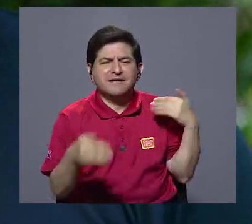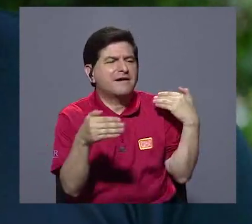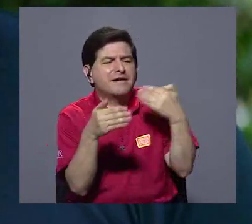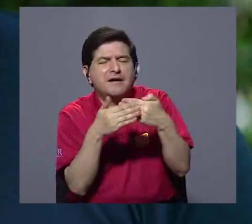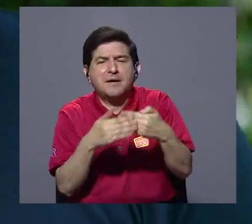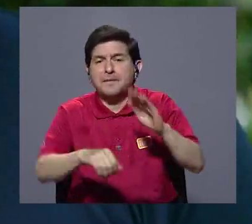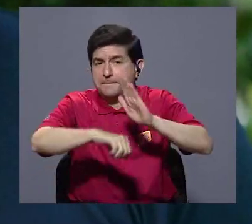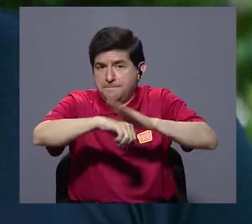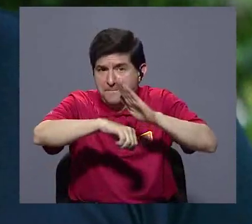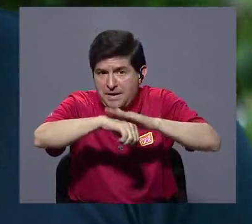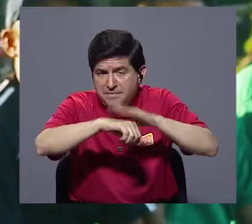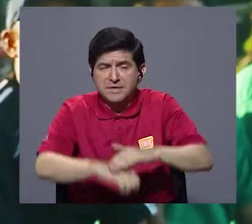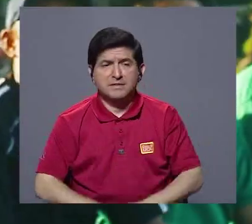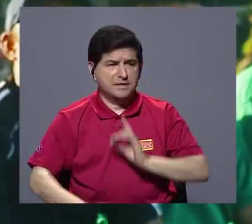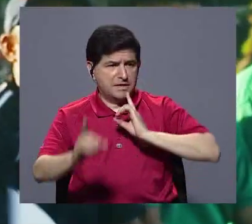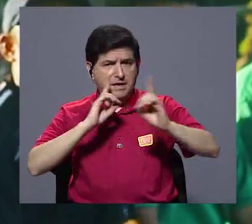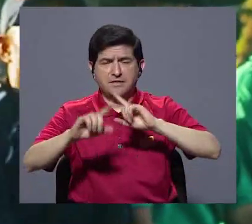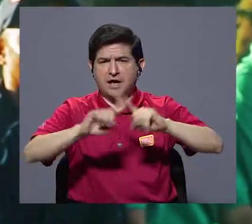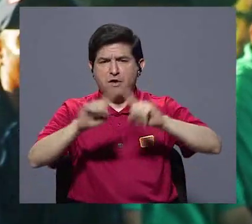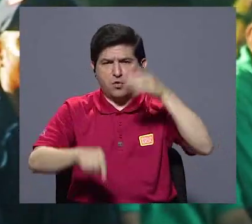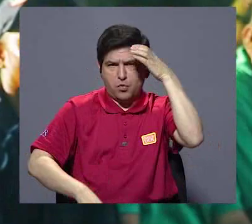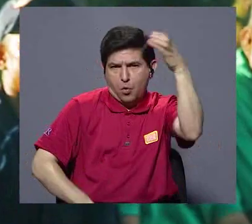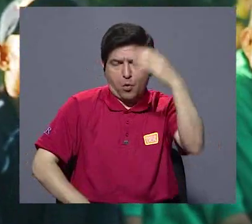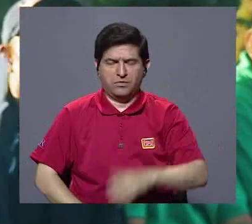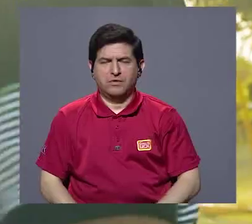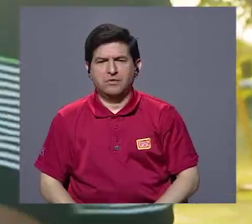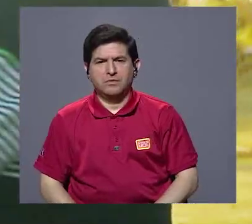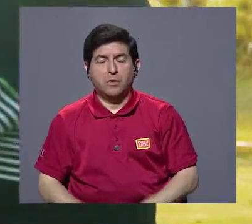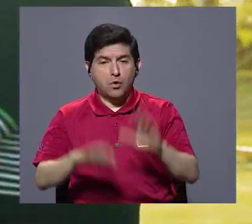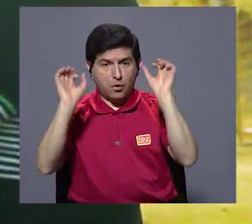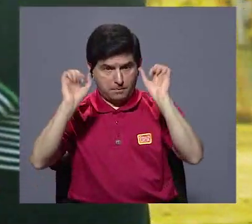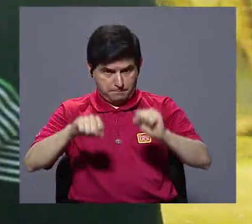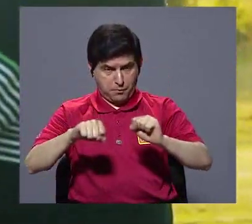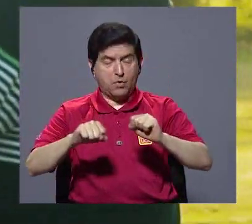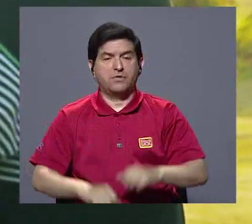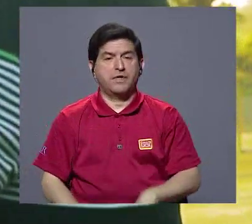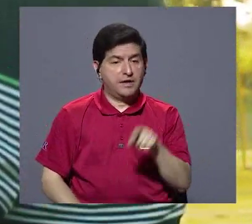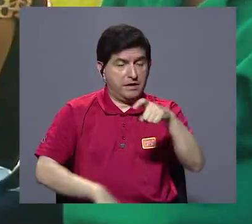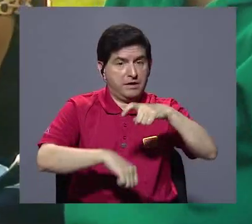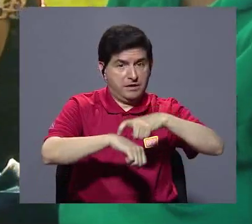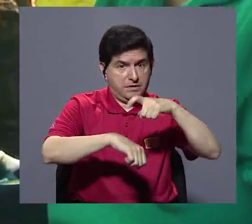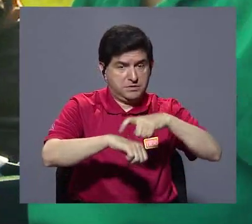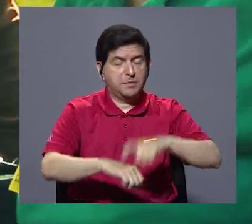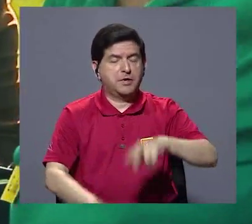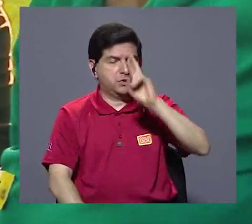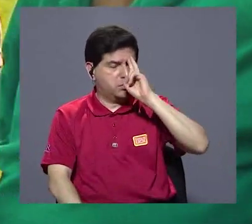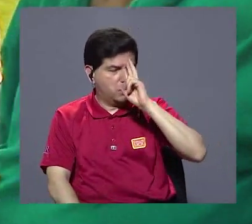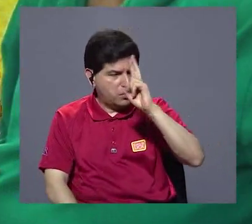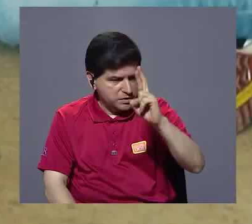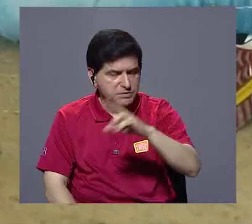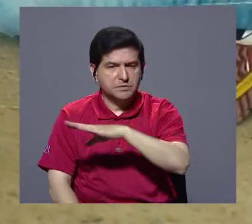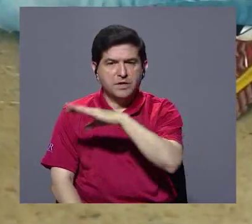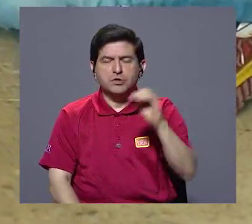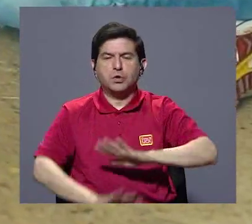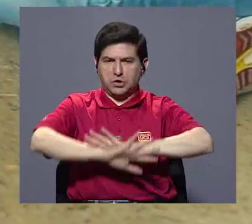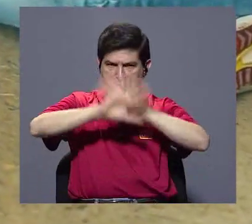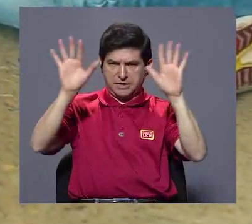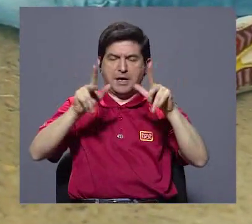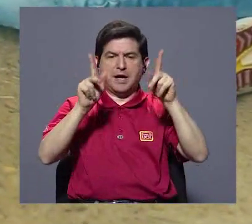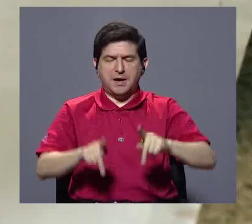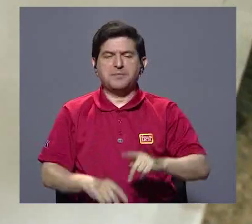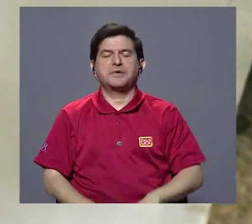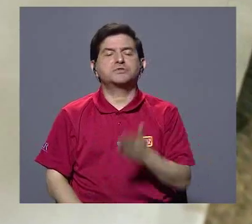que permita un diálogo intercultural, digamos, donde se ha tomado de forma respetuosa y de forma